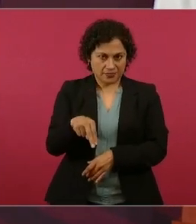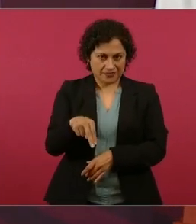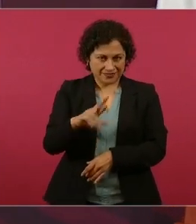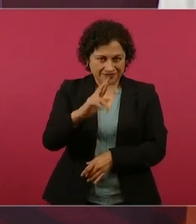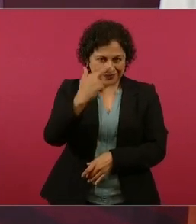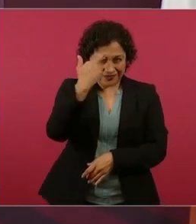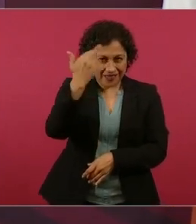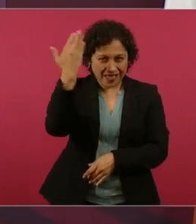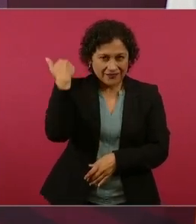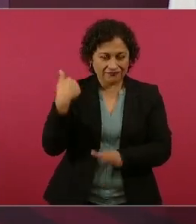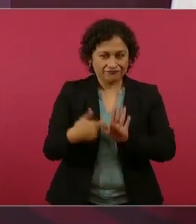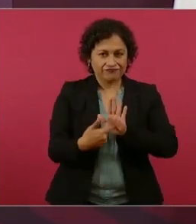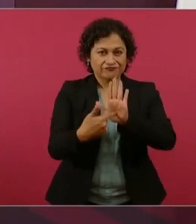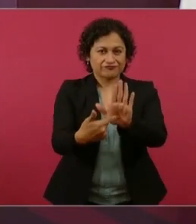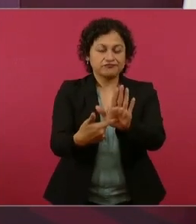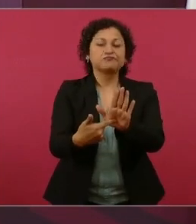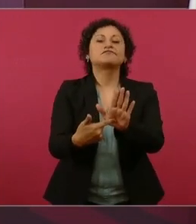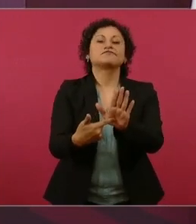las